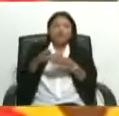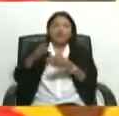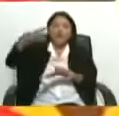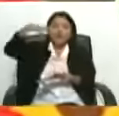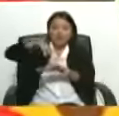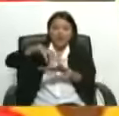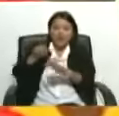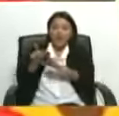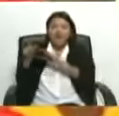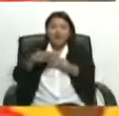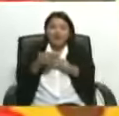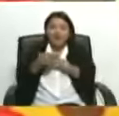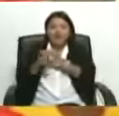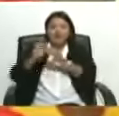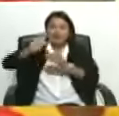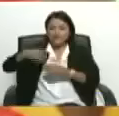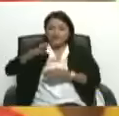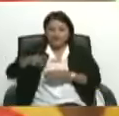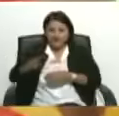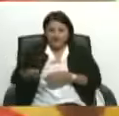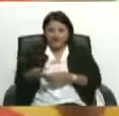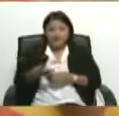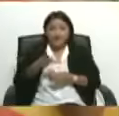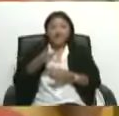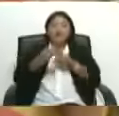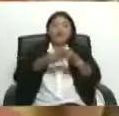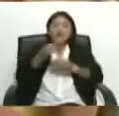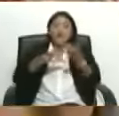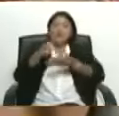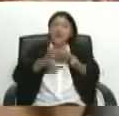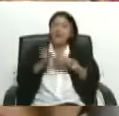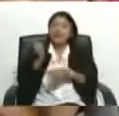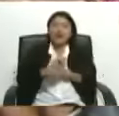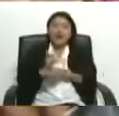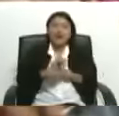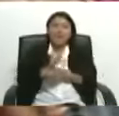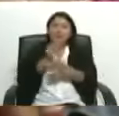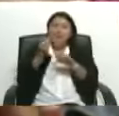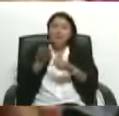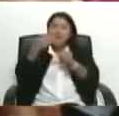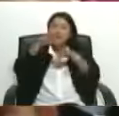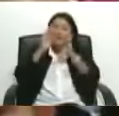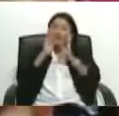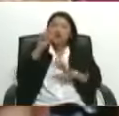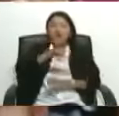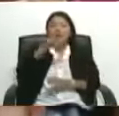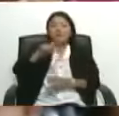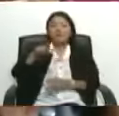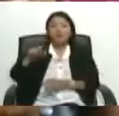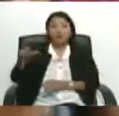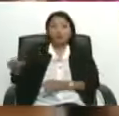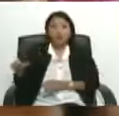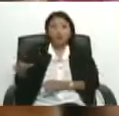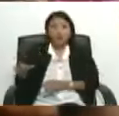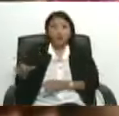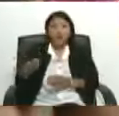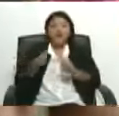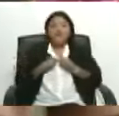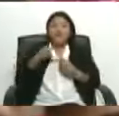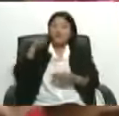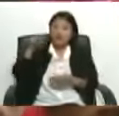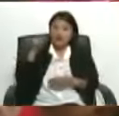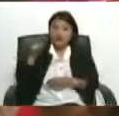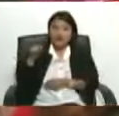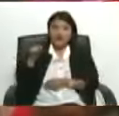Esequiba y se desarrolle un plan acelerado para la atención integral a la población actual